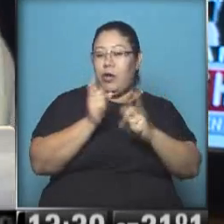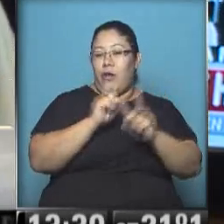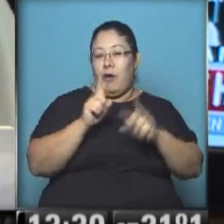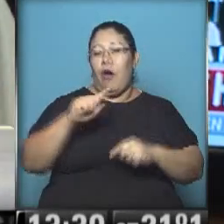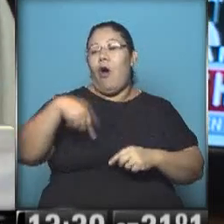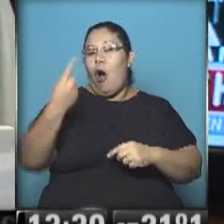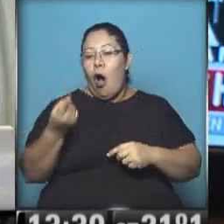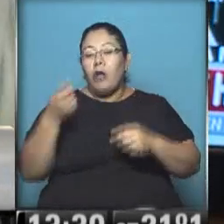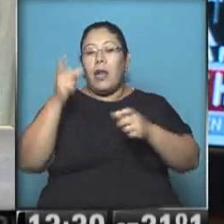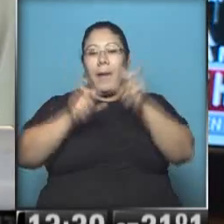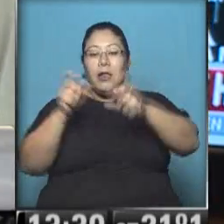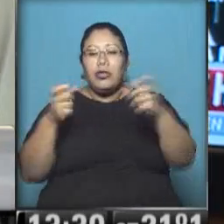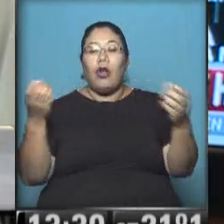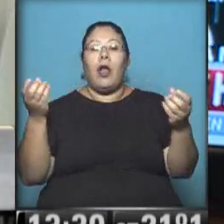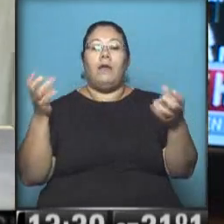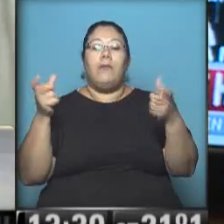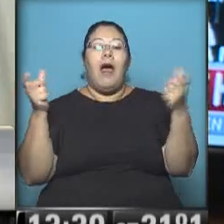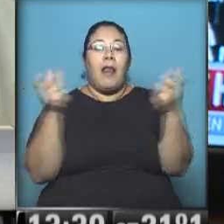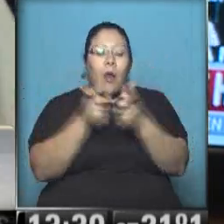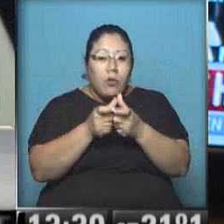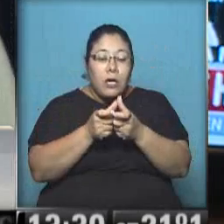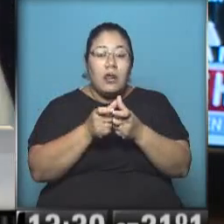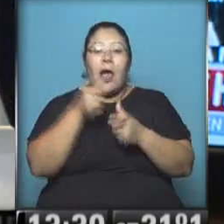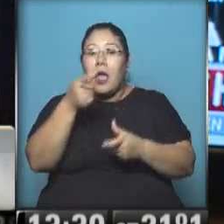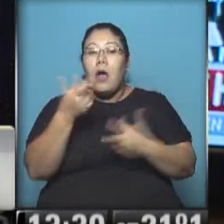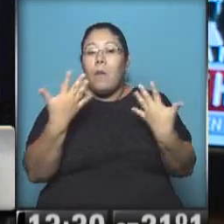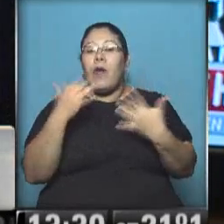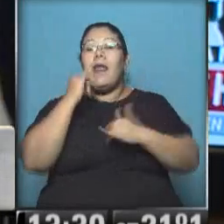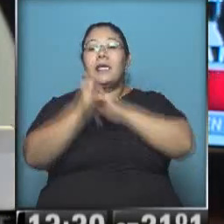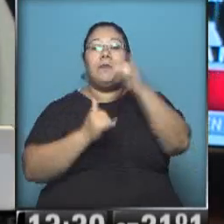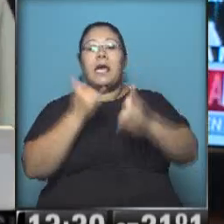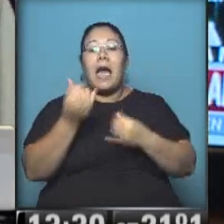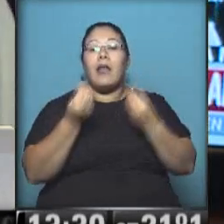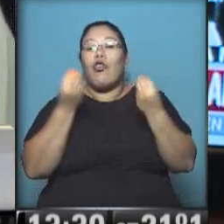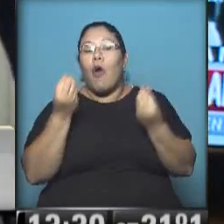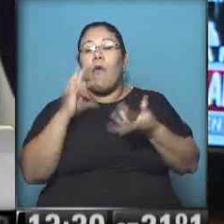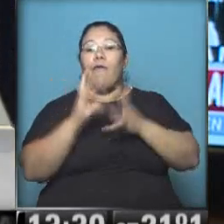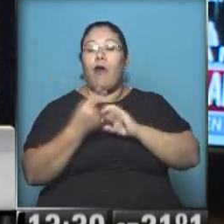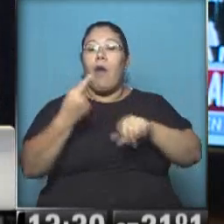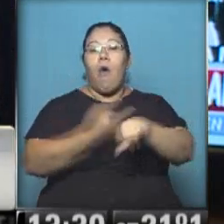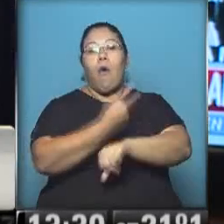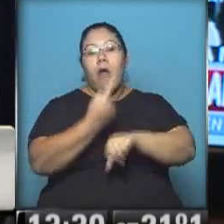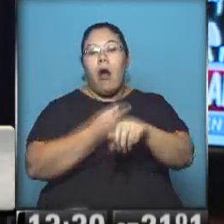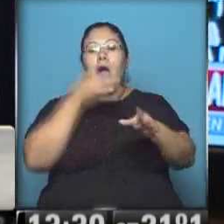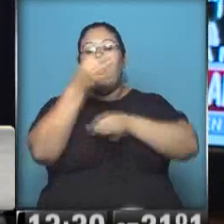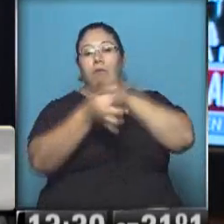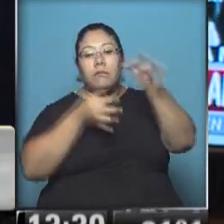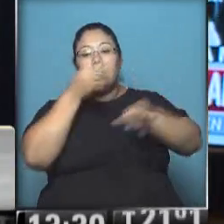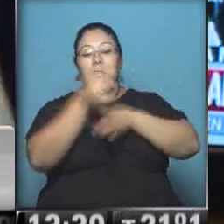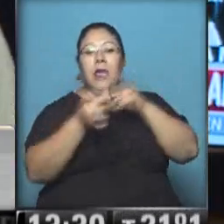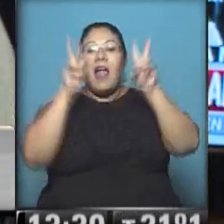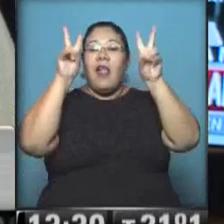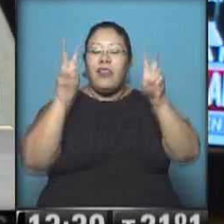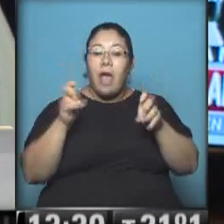viñateras, todos, con lo cual estaban en condiciones de poder explicar cómo hablaron con la presidenta, más de una hora y pico hablando, temas muy